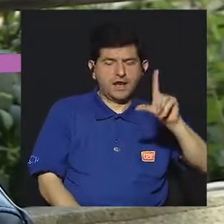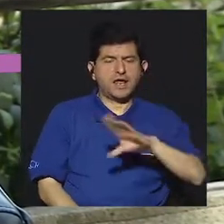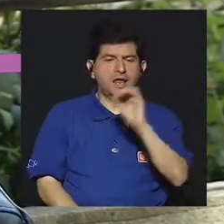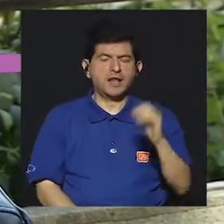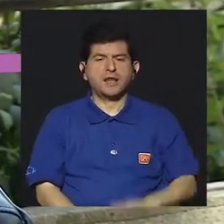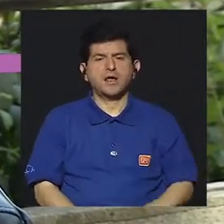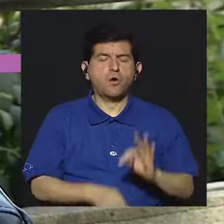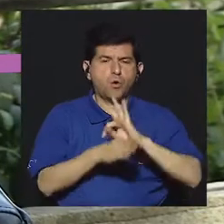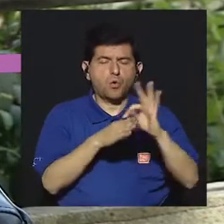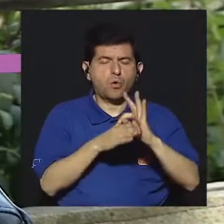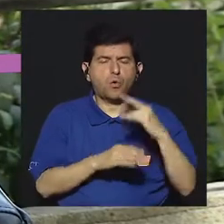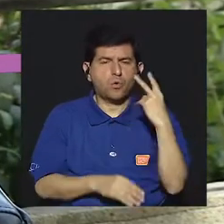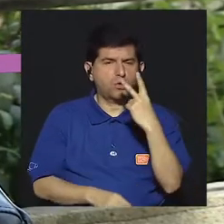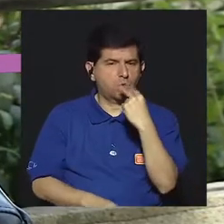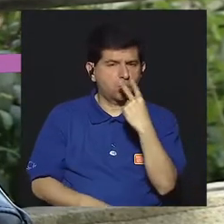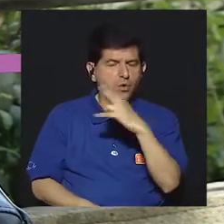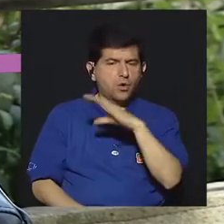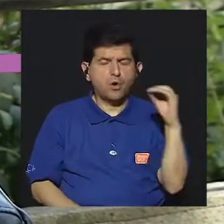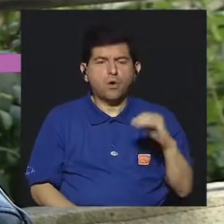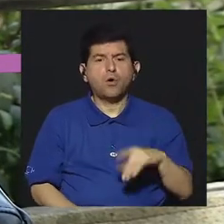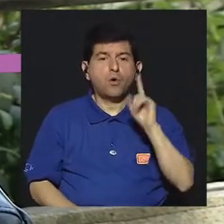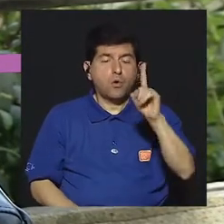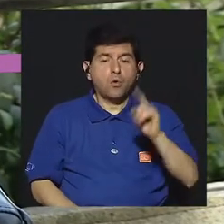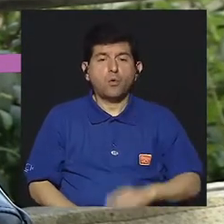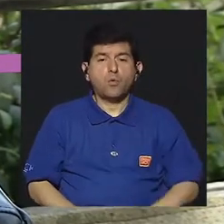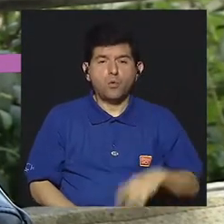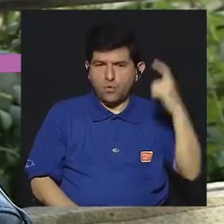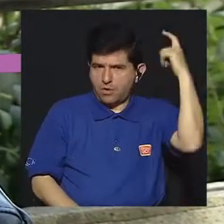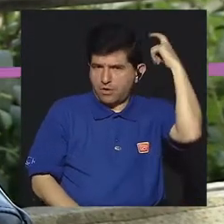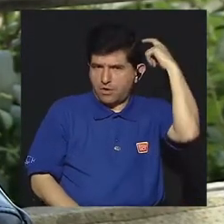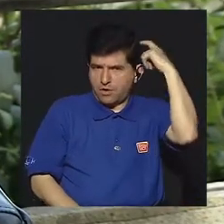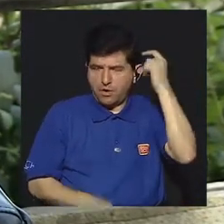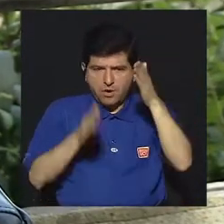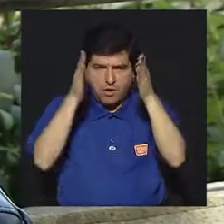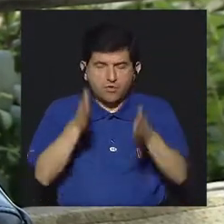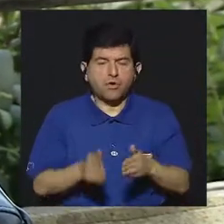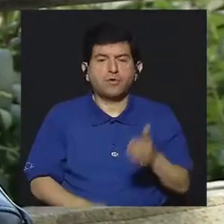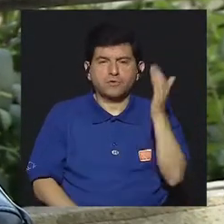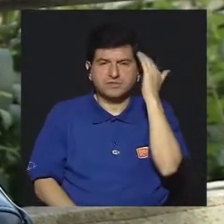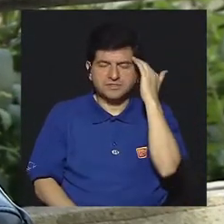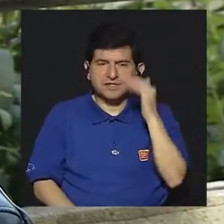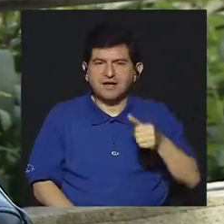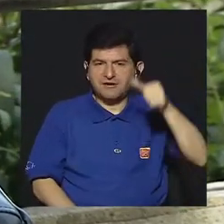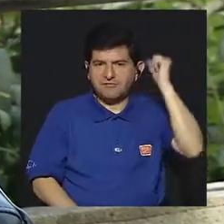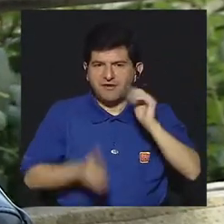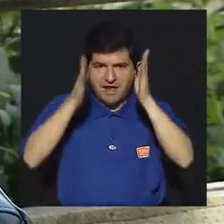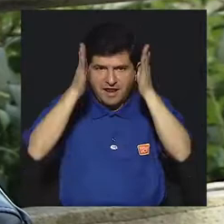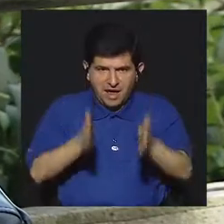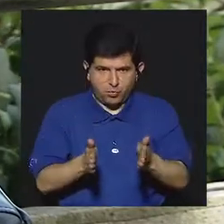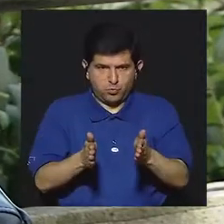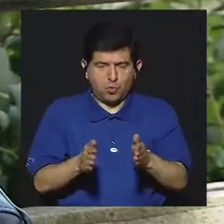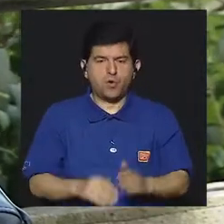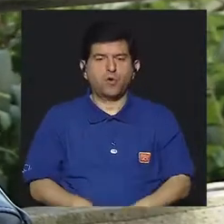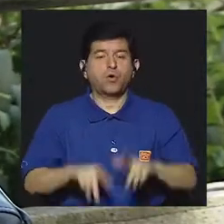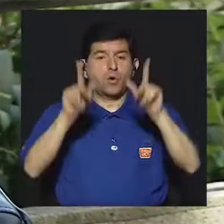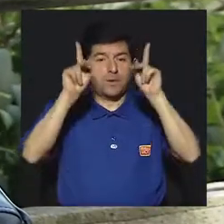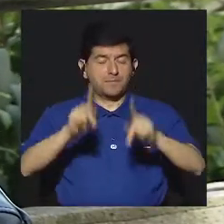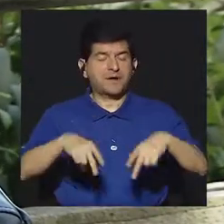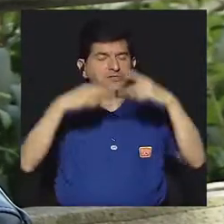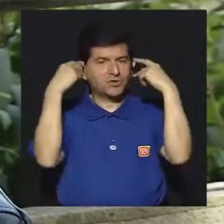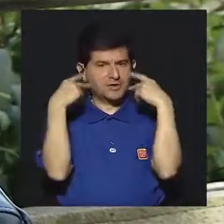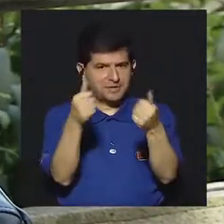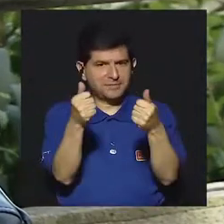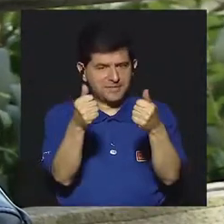terapeuta de lenguaje, a un neurólogo. Pero sí es muy importante entonces que la gente conozca que es el audiólogo la persona que deben de